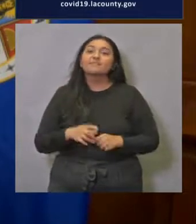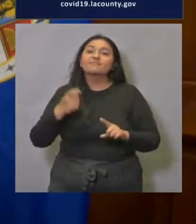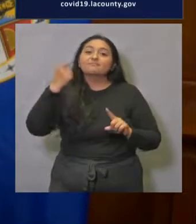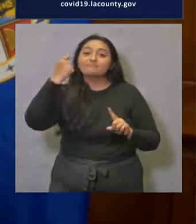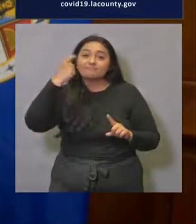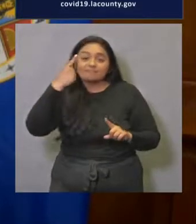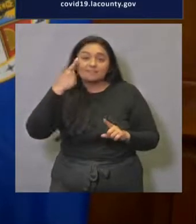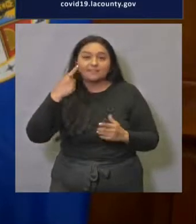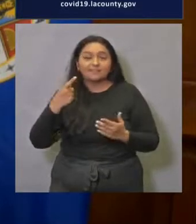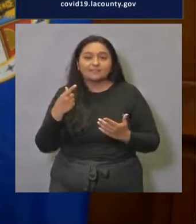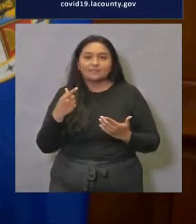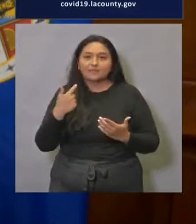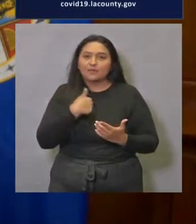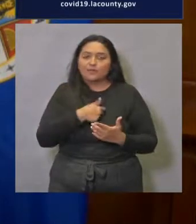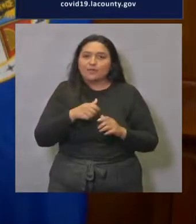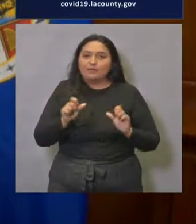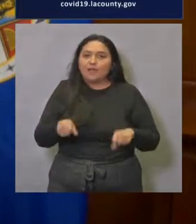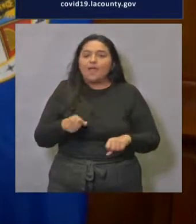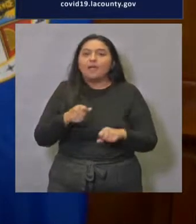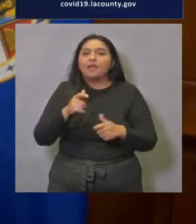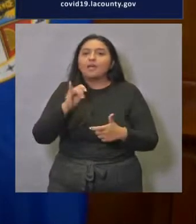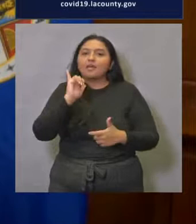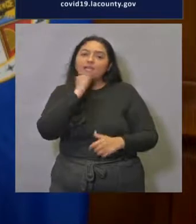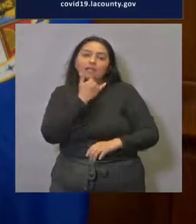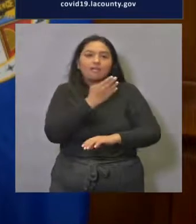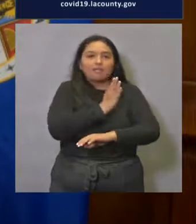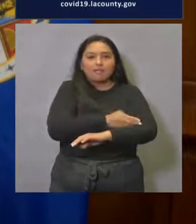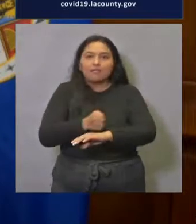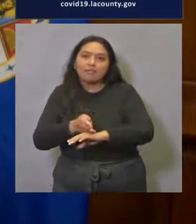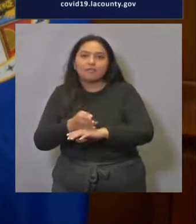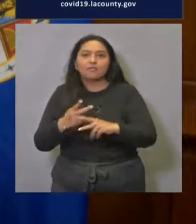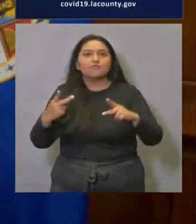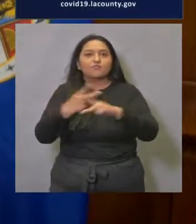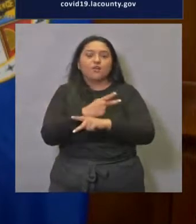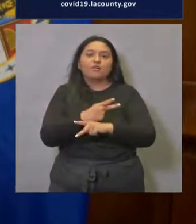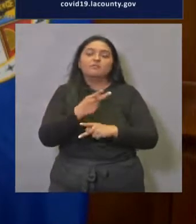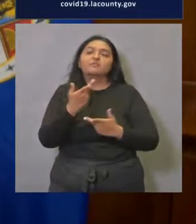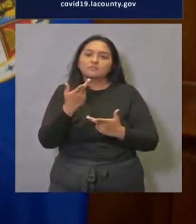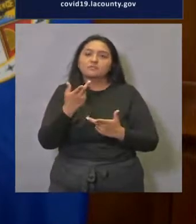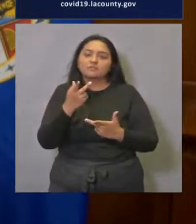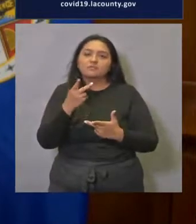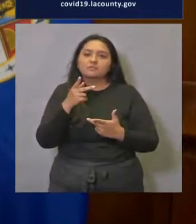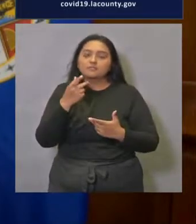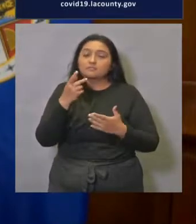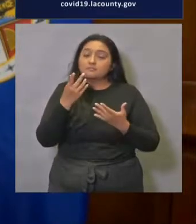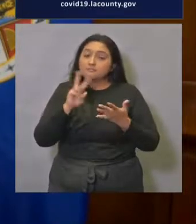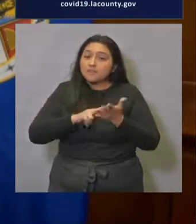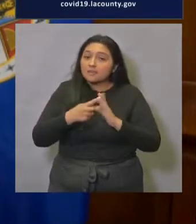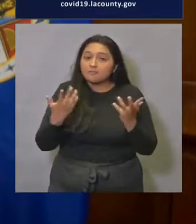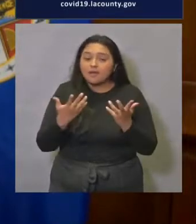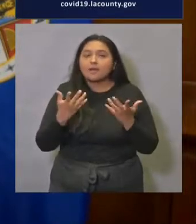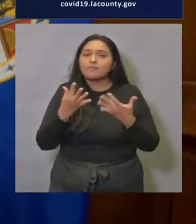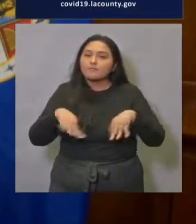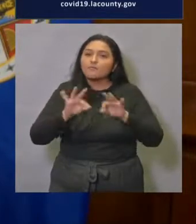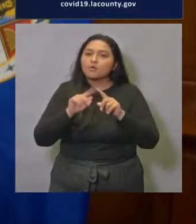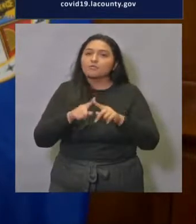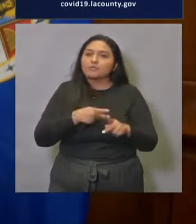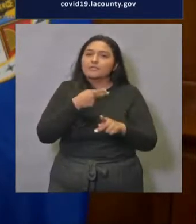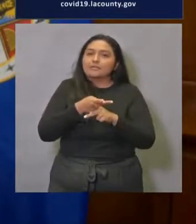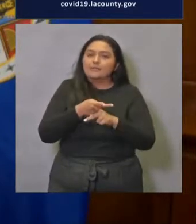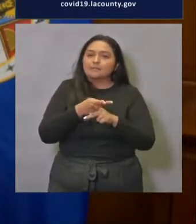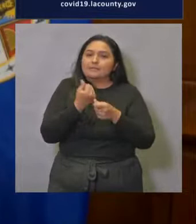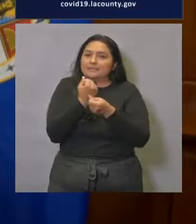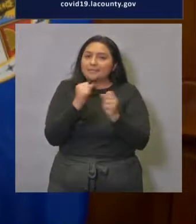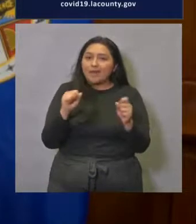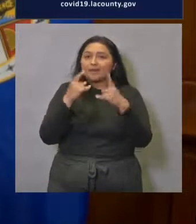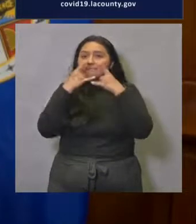retrasar esta fecha si no tomamos precauciones. No solo salvan vidas, pero nos ayuda a mantener